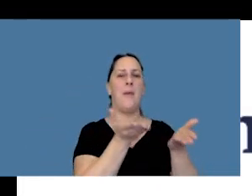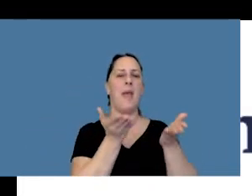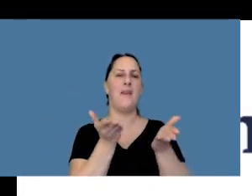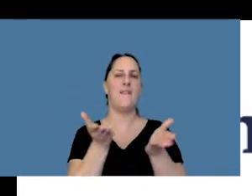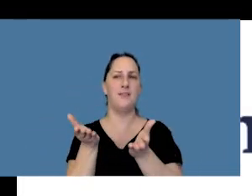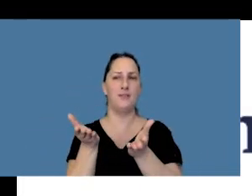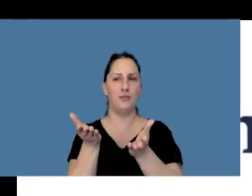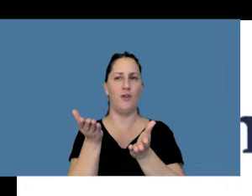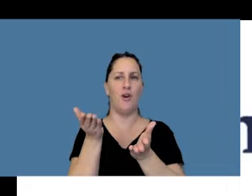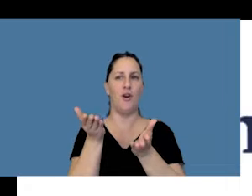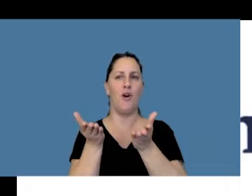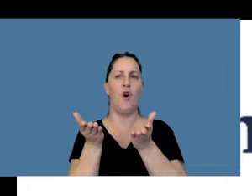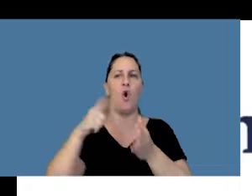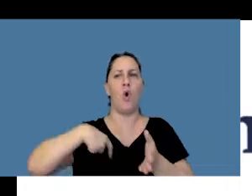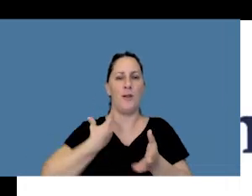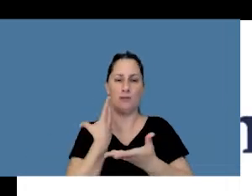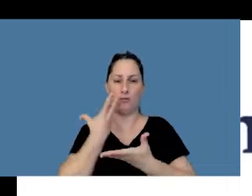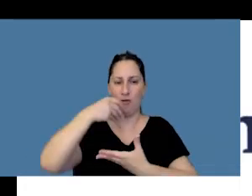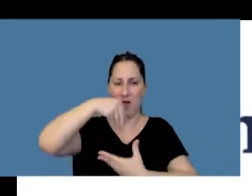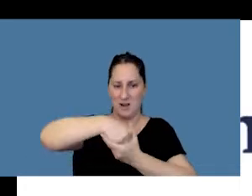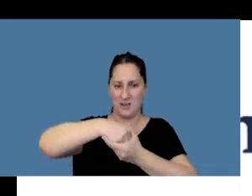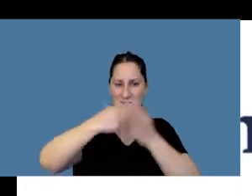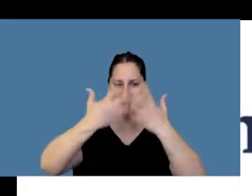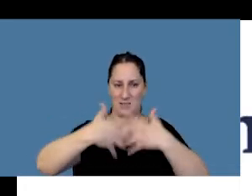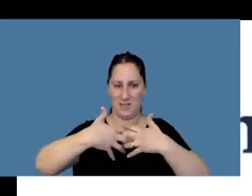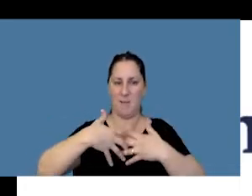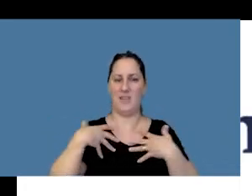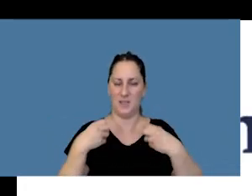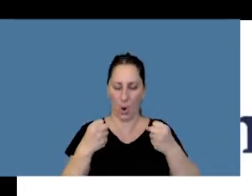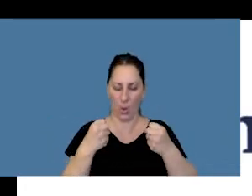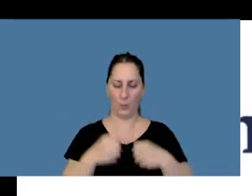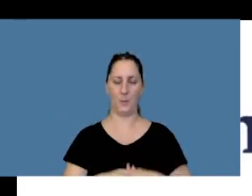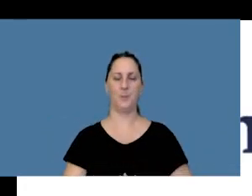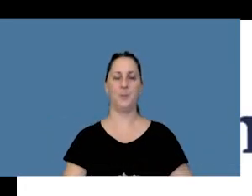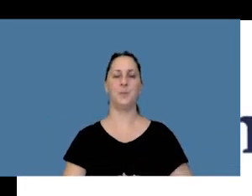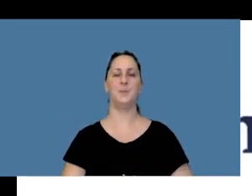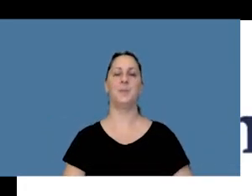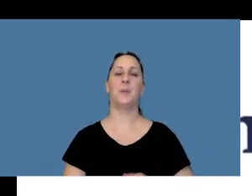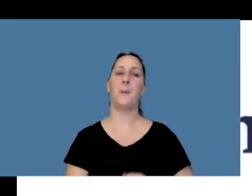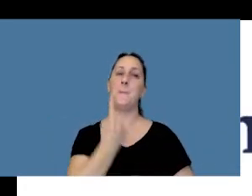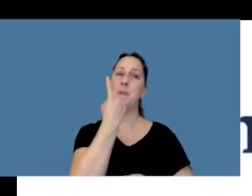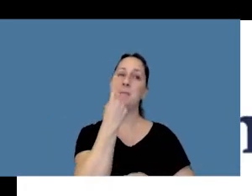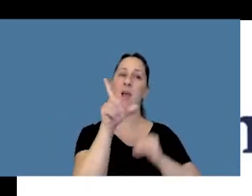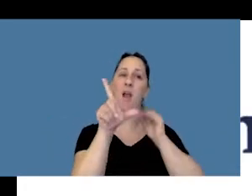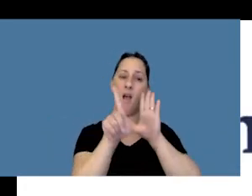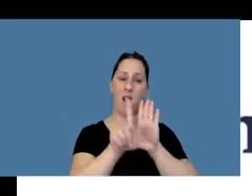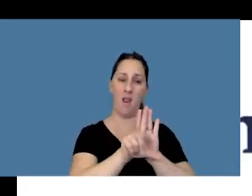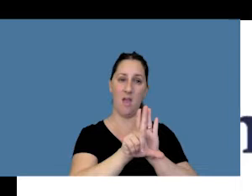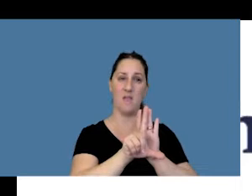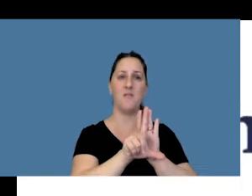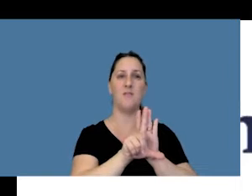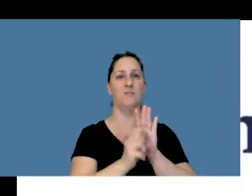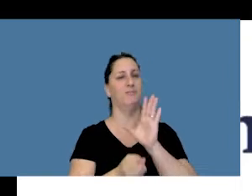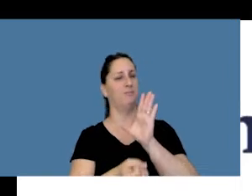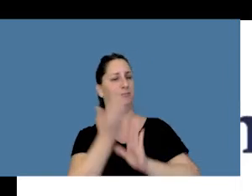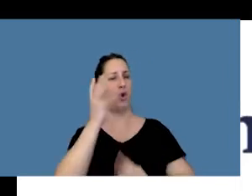tener obra social dentro del Sistema Nacional de Salud. La primera ley, entonces, como les decía, que es la que nació